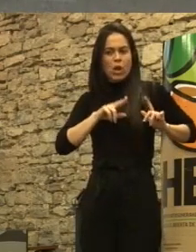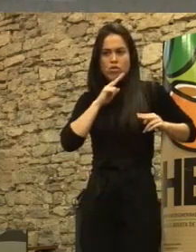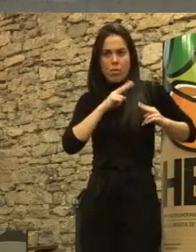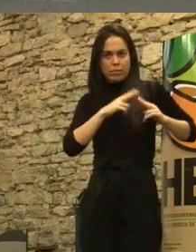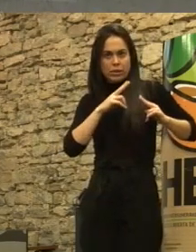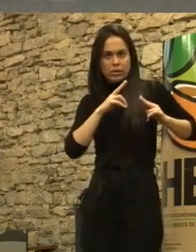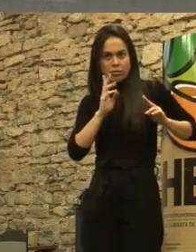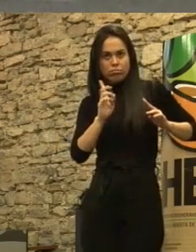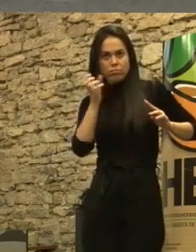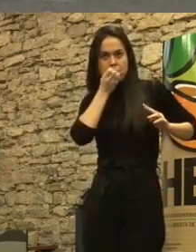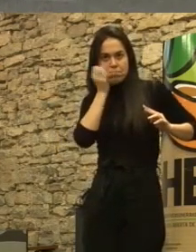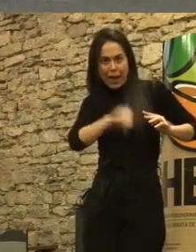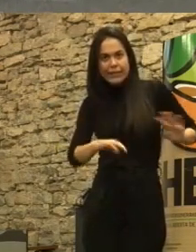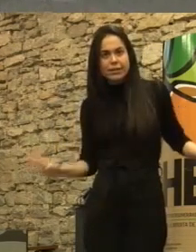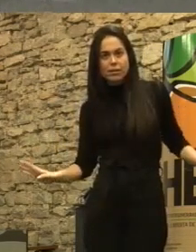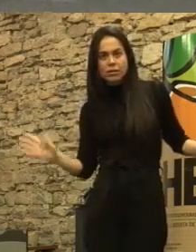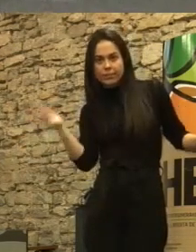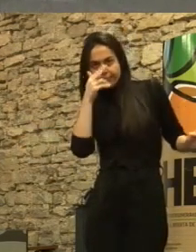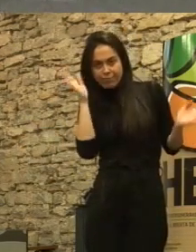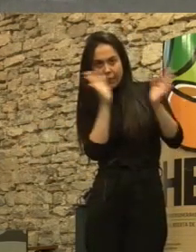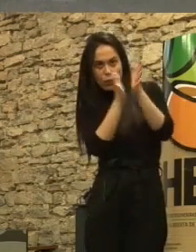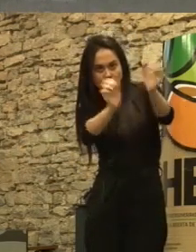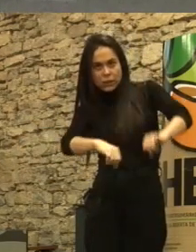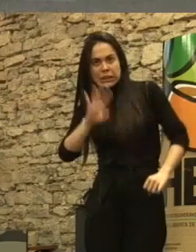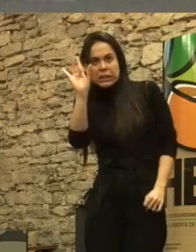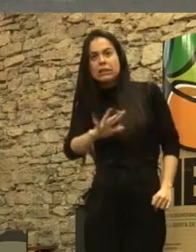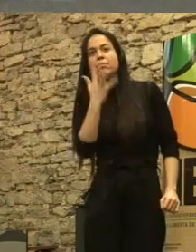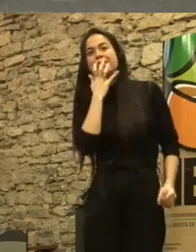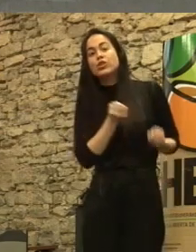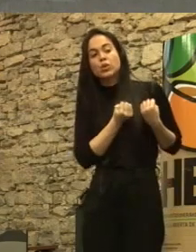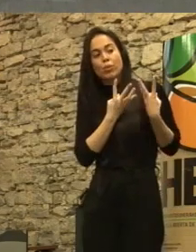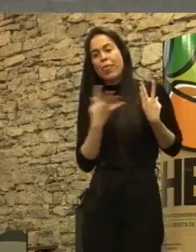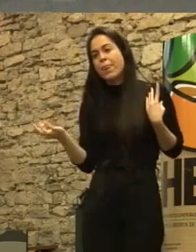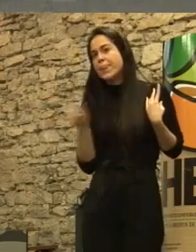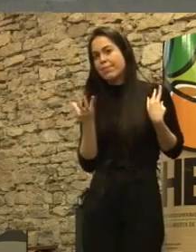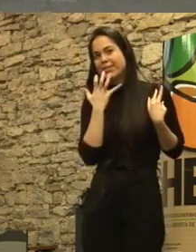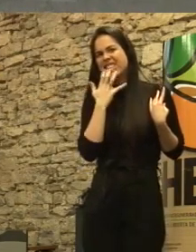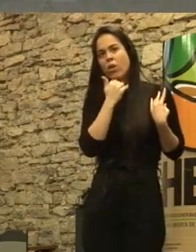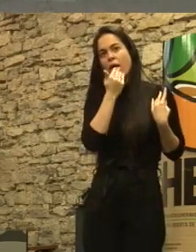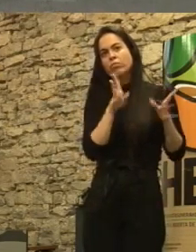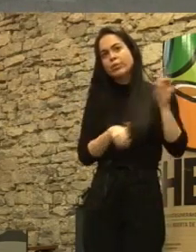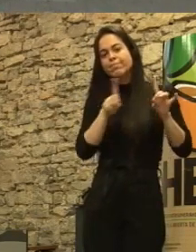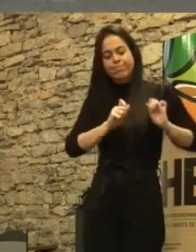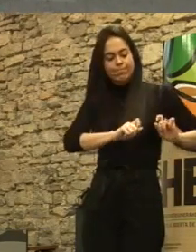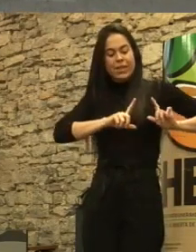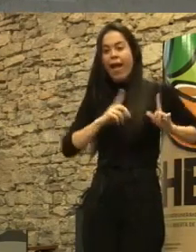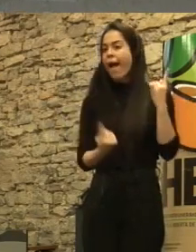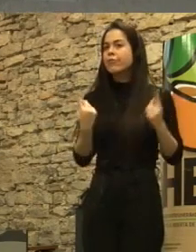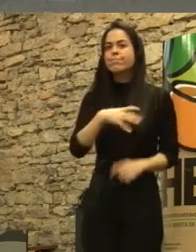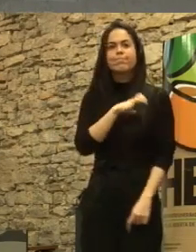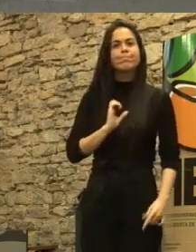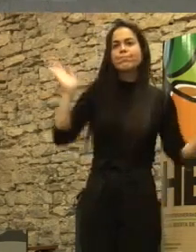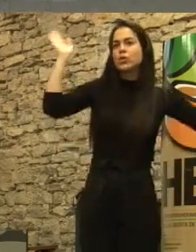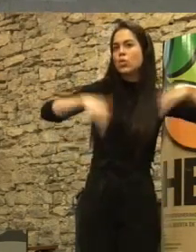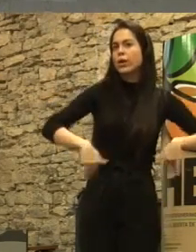tienen la obligación, lo dice la ley, a llevar un número por si tú tienes algún tipo de interacción y en algún momento necesitas identificar a esa persona, saber ese número. Bueno, pues los agentes no lo llevan. Y